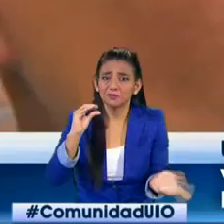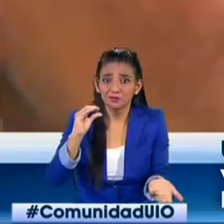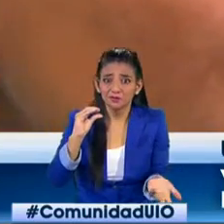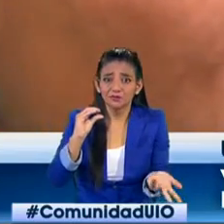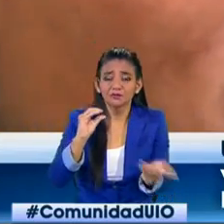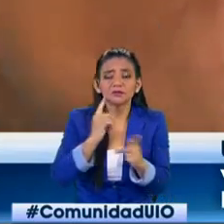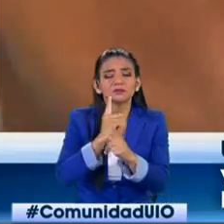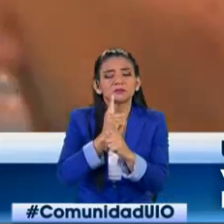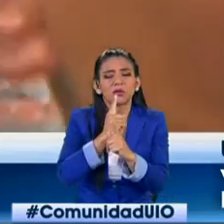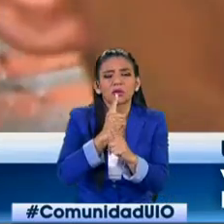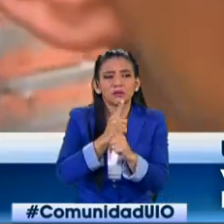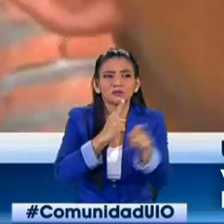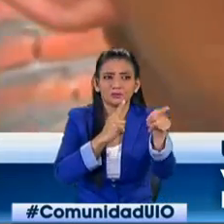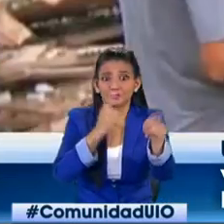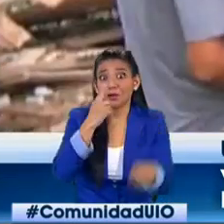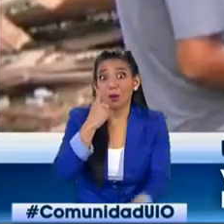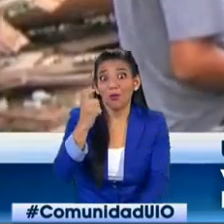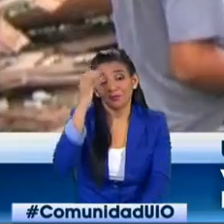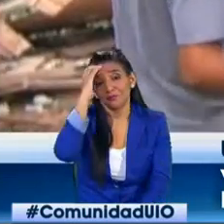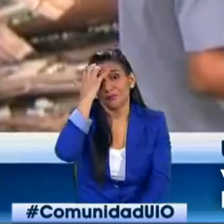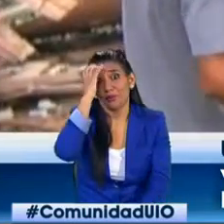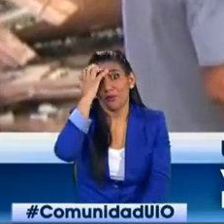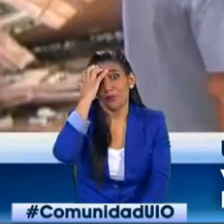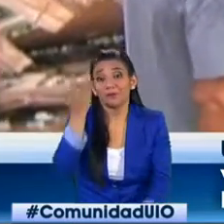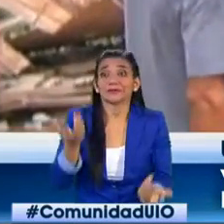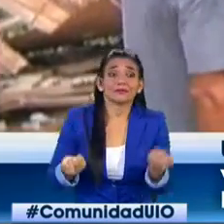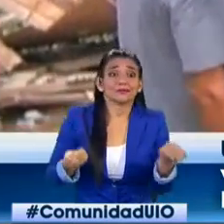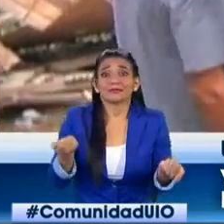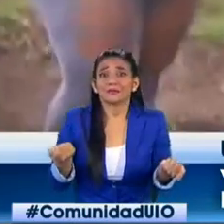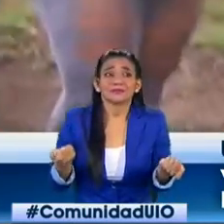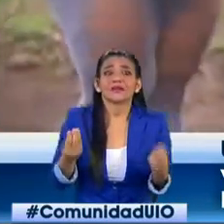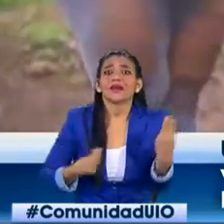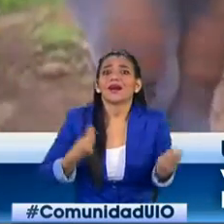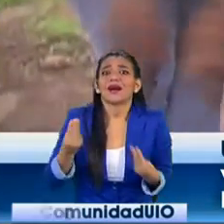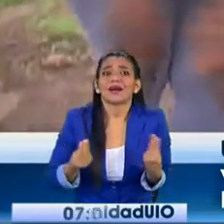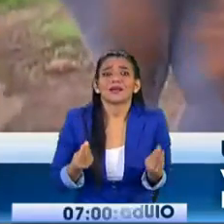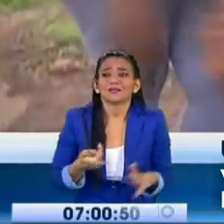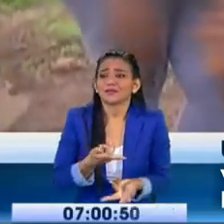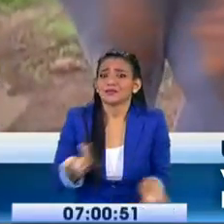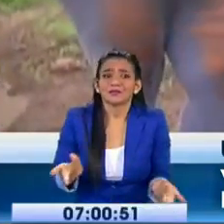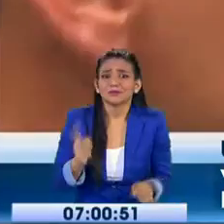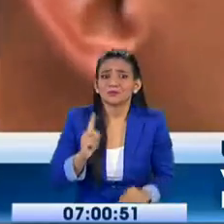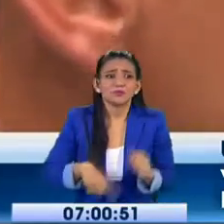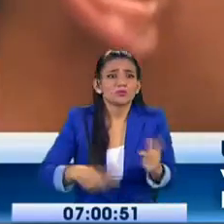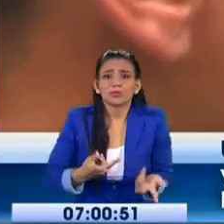Por eso su preocupación e impotencia al no poder levantarse.